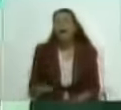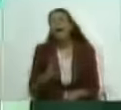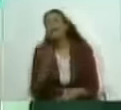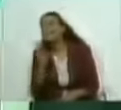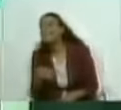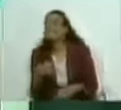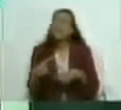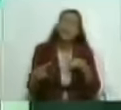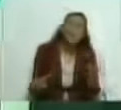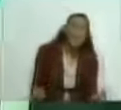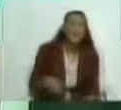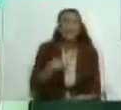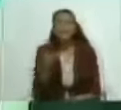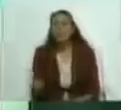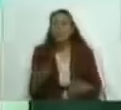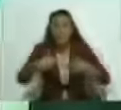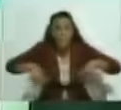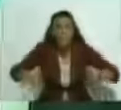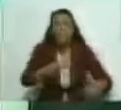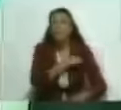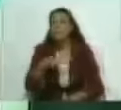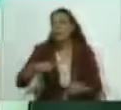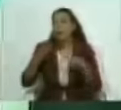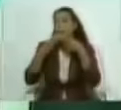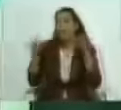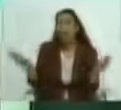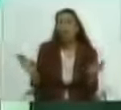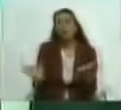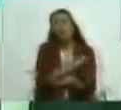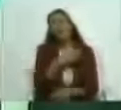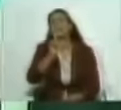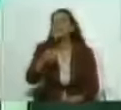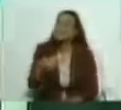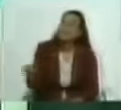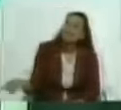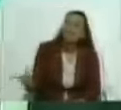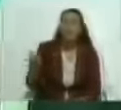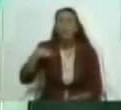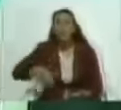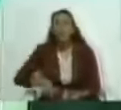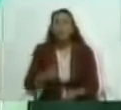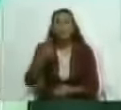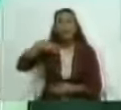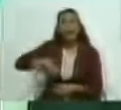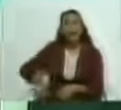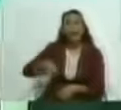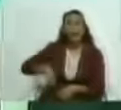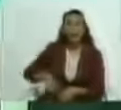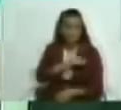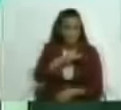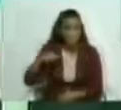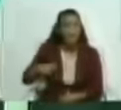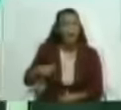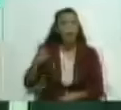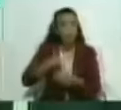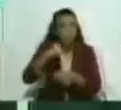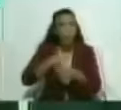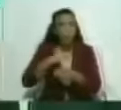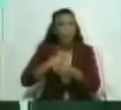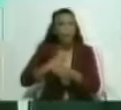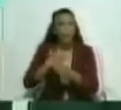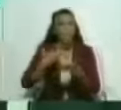y a otros, al público y al privado. Vamos a quitarle la excusa de la bonificación del salario y al privado de que eso incide